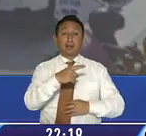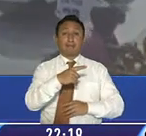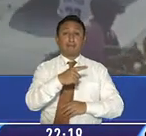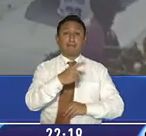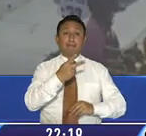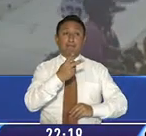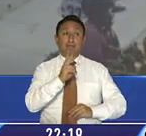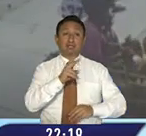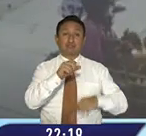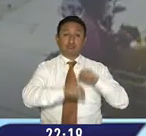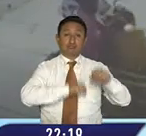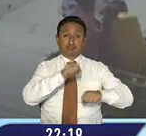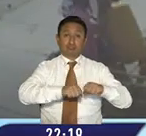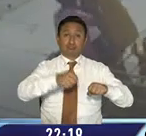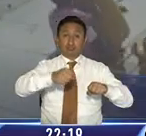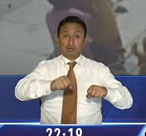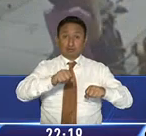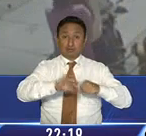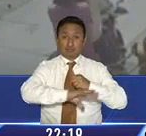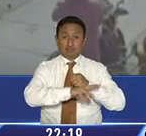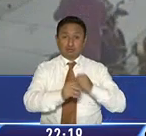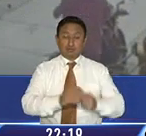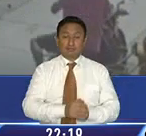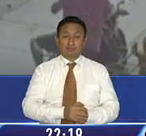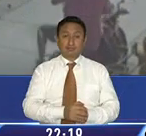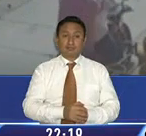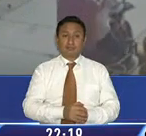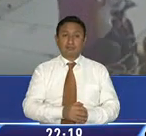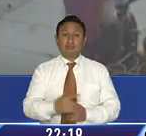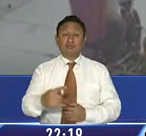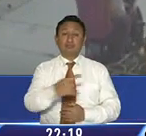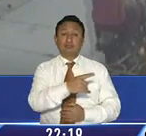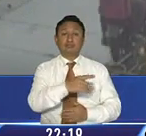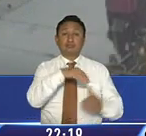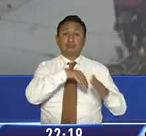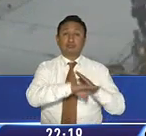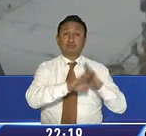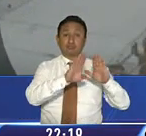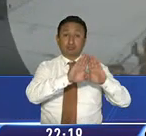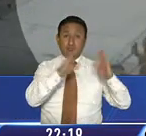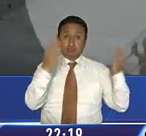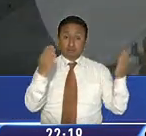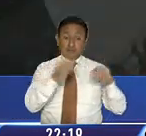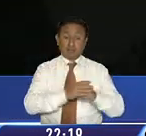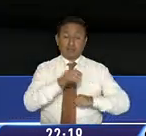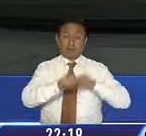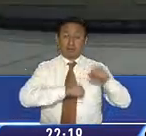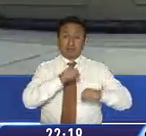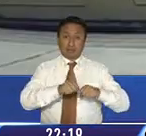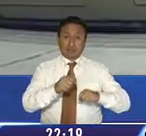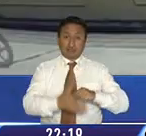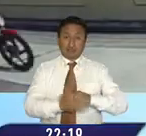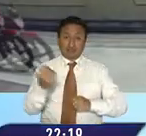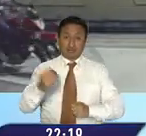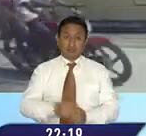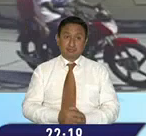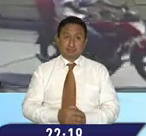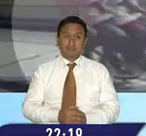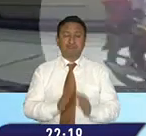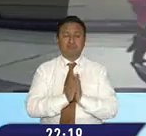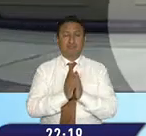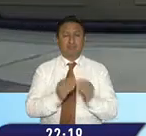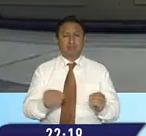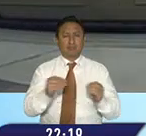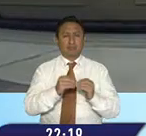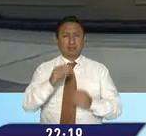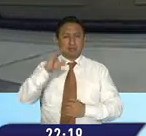una bicicleta, una moto se le llevaron también. Le abrieron la verja y se llevaron la bicicleta del niño. Piden mayor resguardo